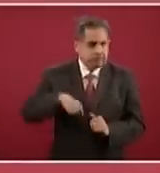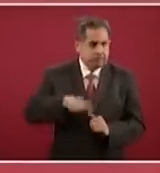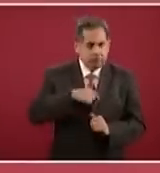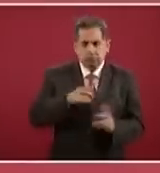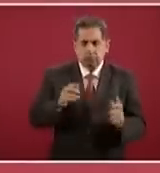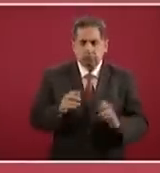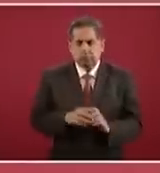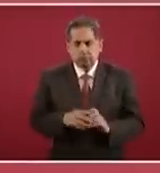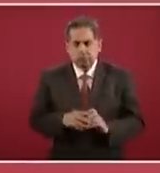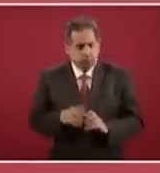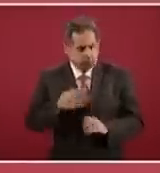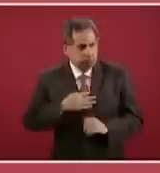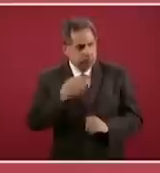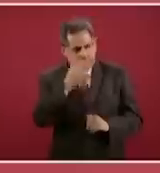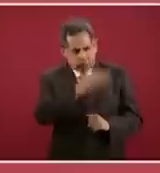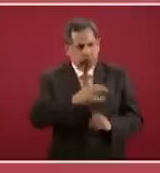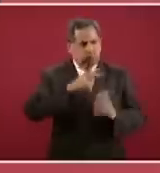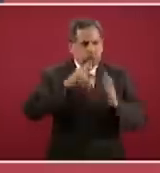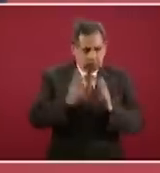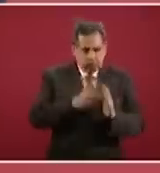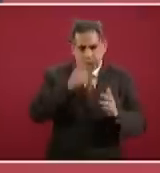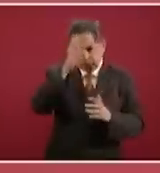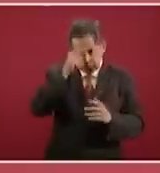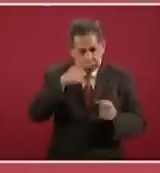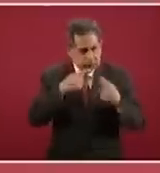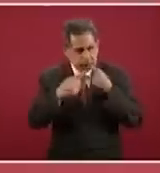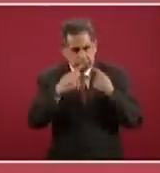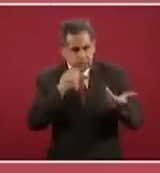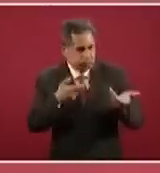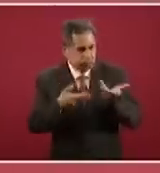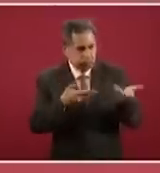decidimos aceptar